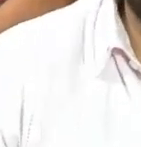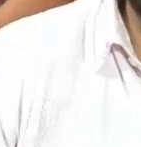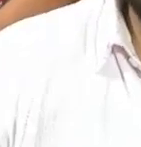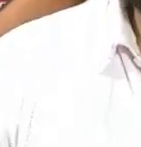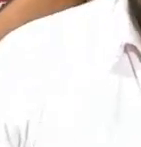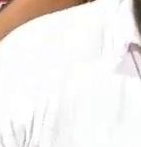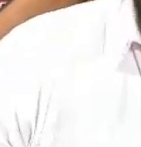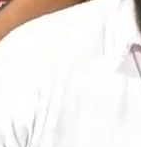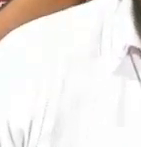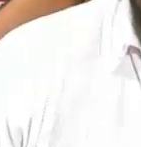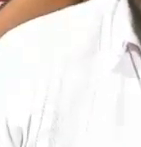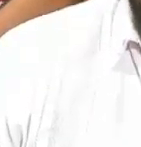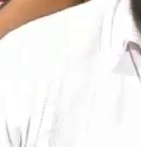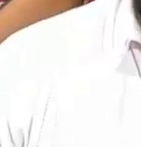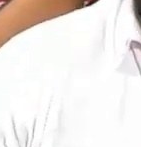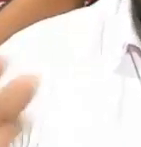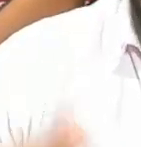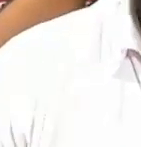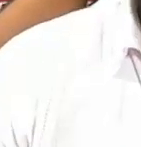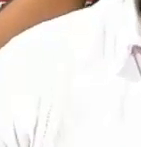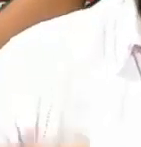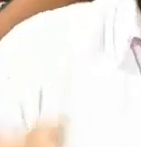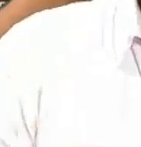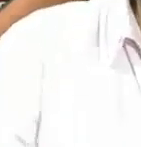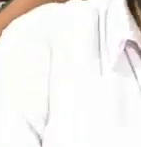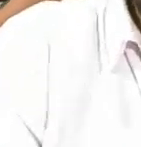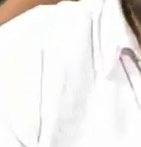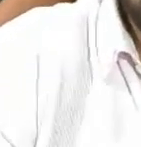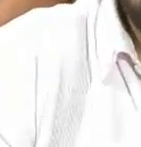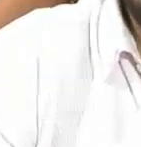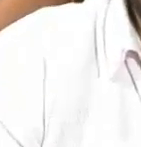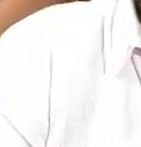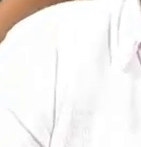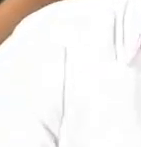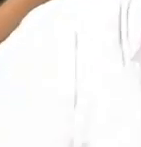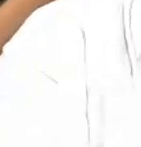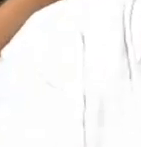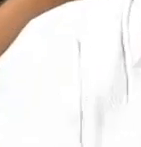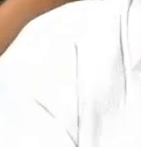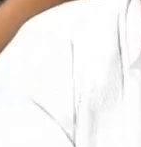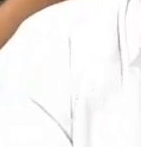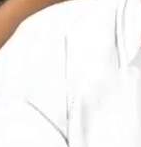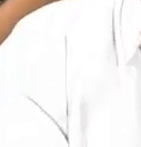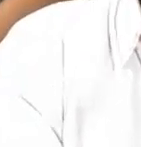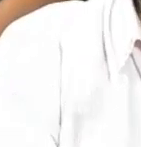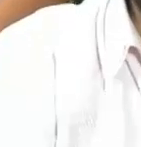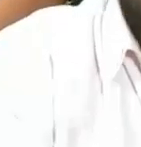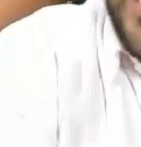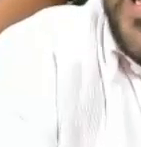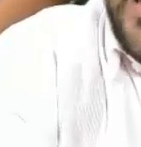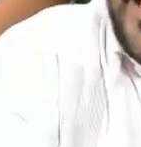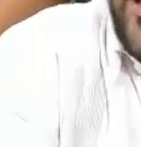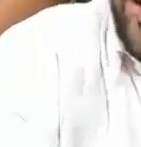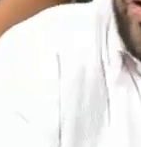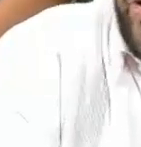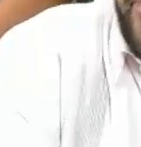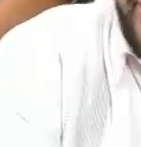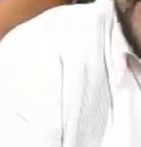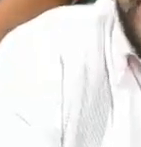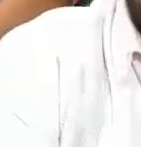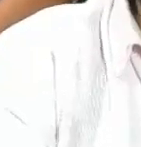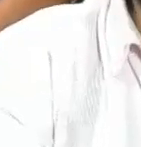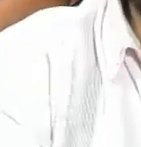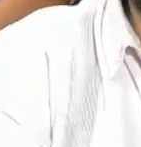a evo morales de bolivia pero sin duda alguna ya ahorita viene en camino a méxico se espera su arribo dentro